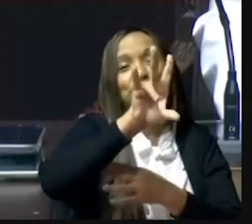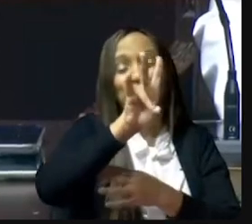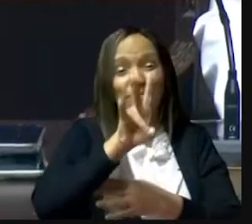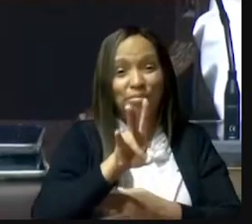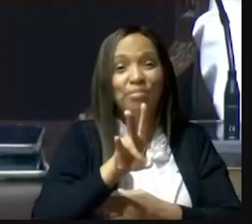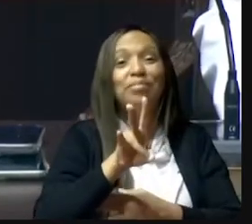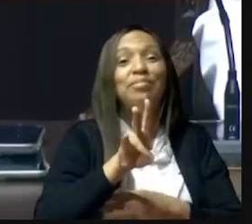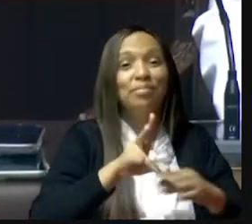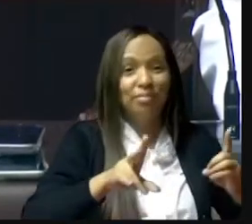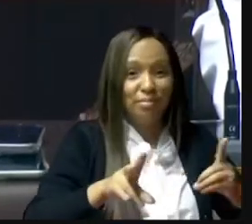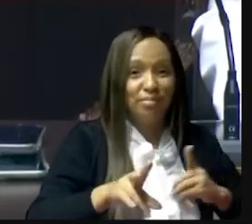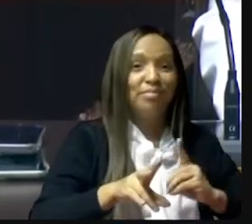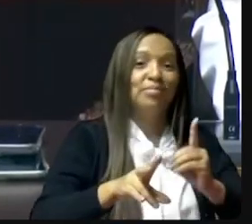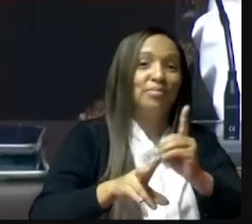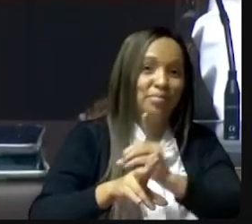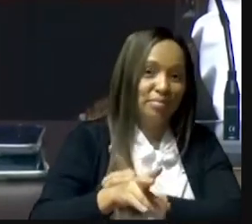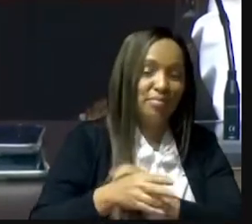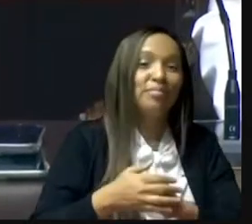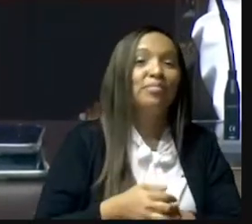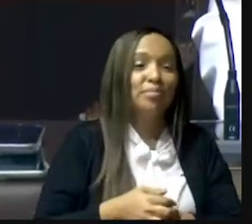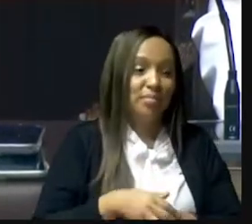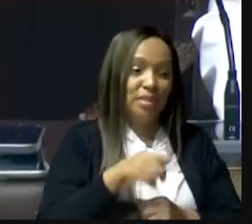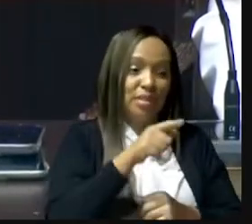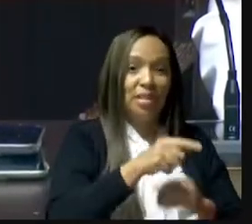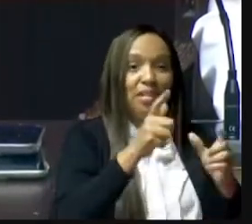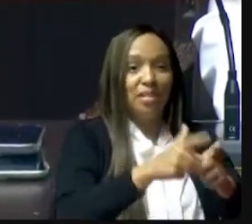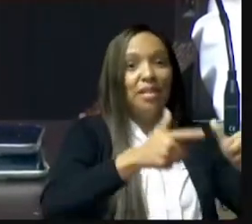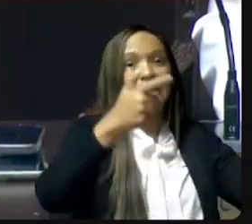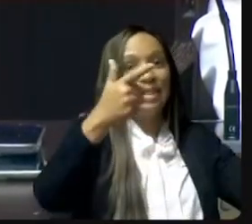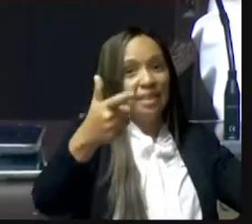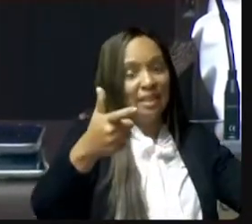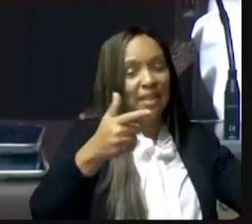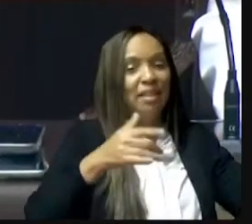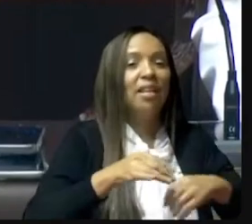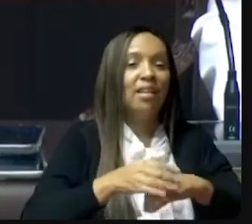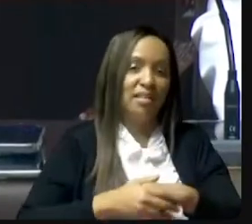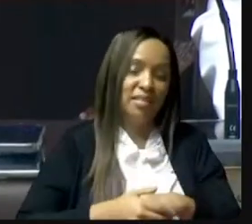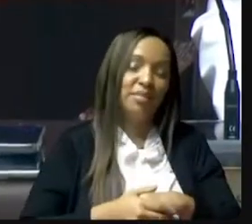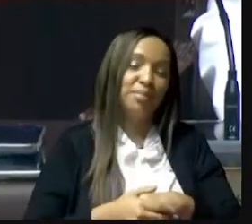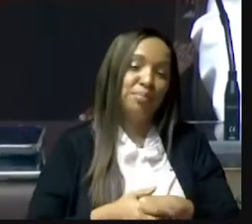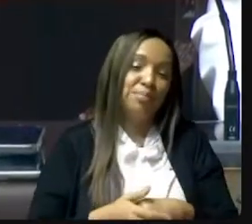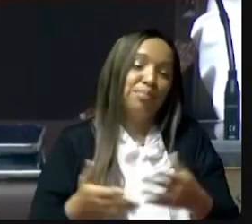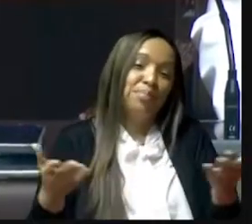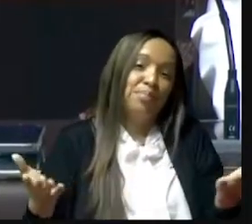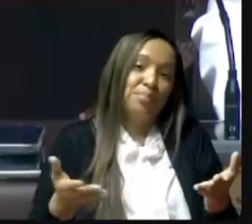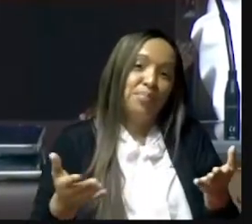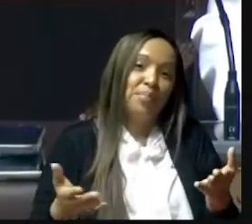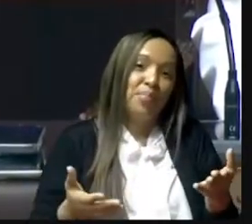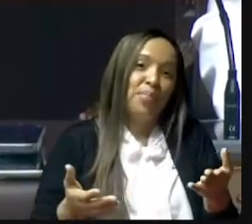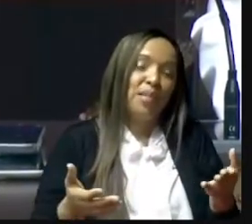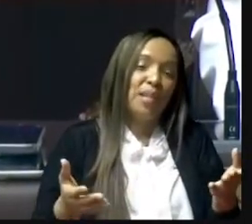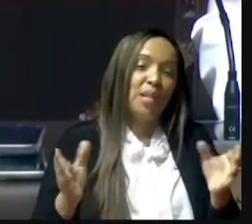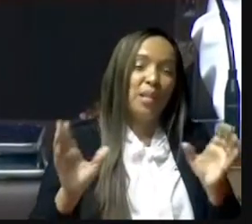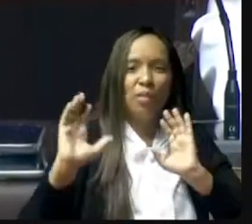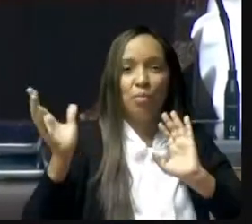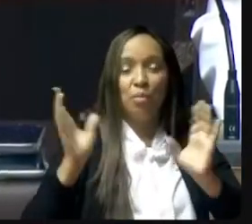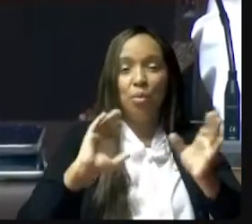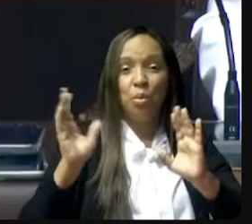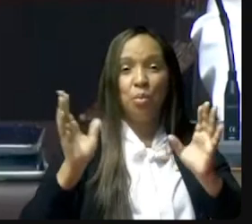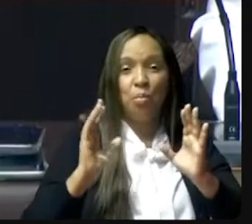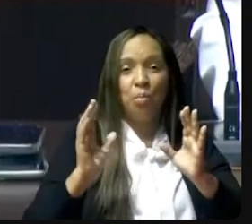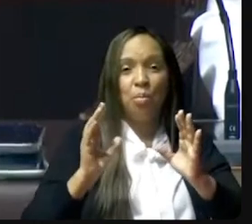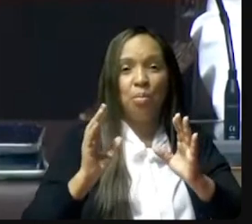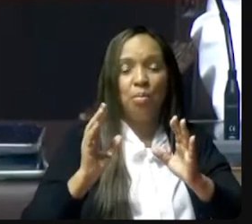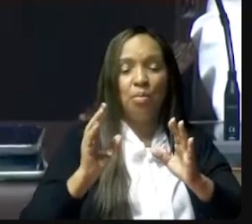aquí aquí la la rueda villega da vuelta Tú eres grande hoy